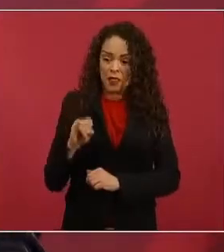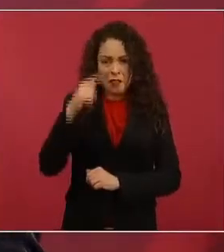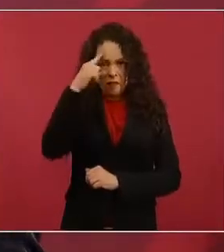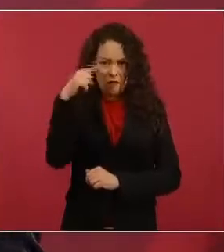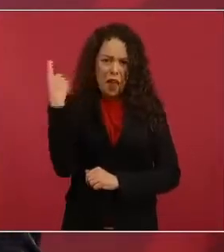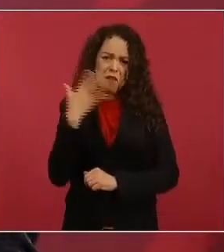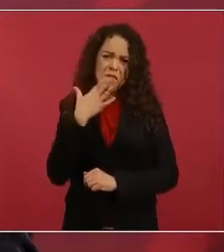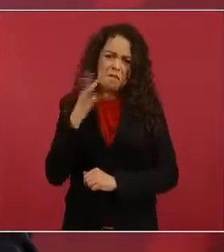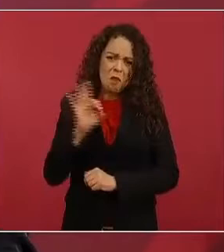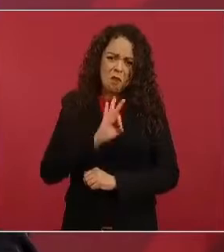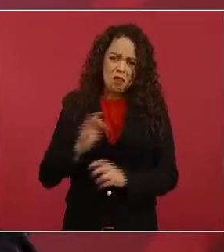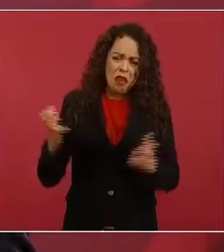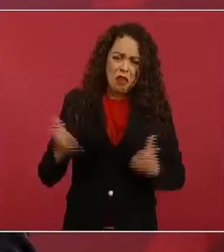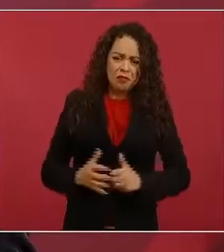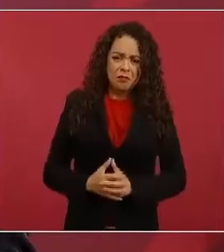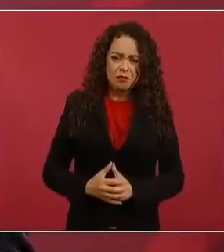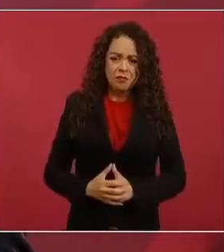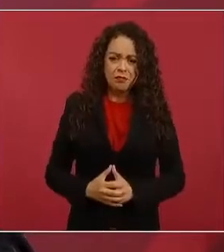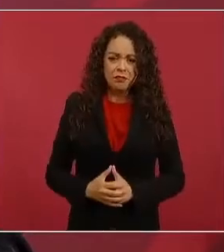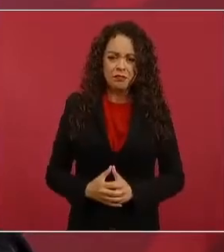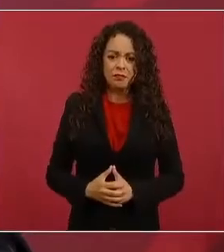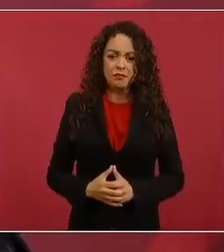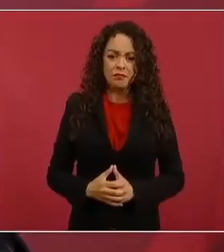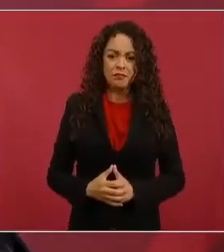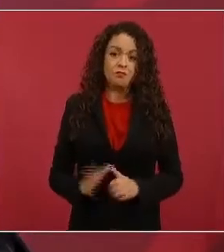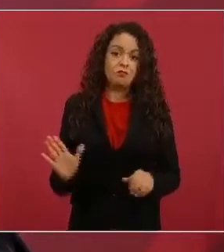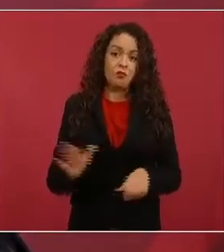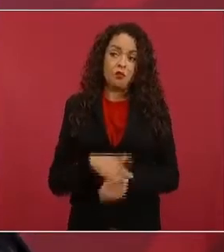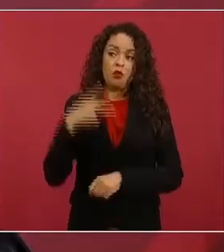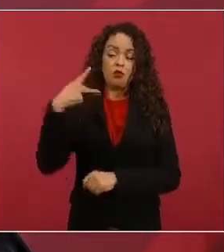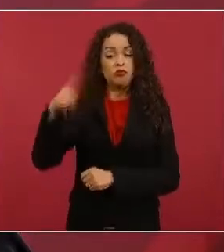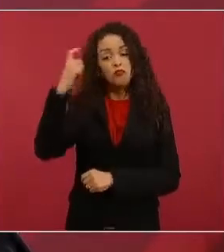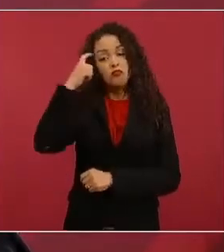a partir de una concepción economicista.